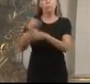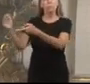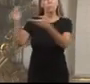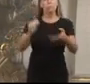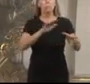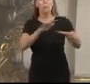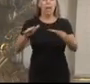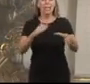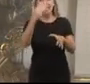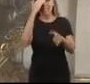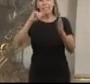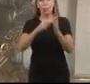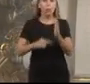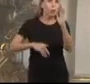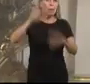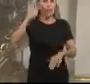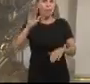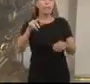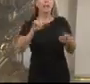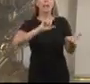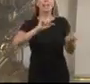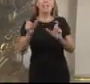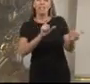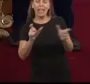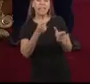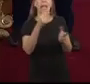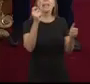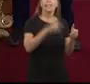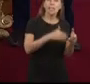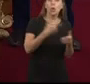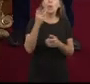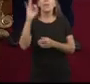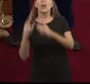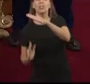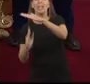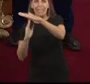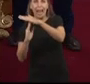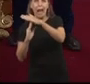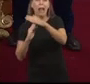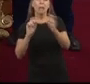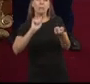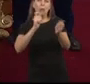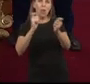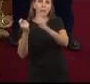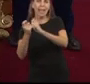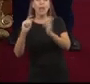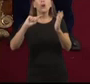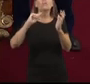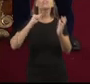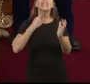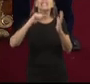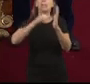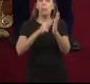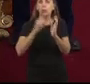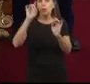puntos del producto entre déficit del Tesoro y déficit del Banco Central, y haber ajustado 13 puntos de ese 15 en tan solo